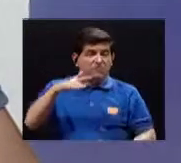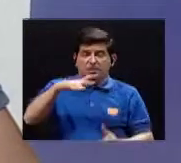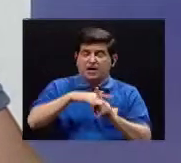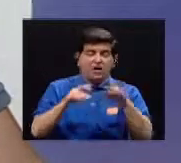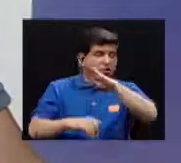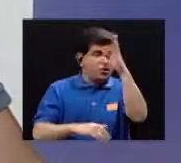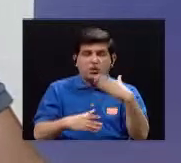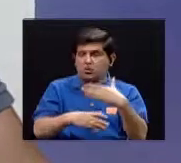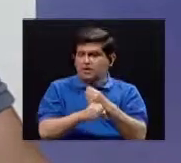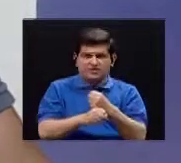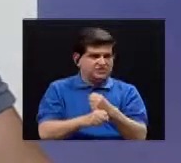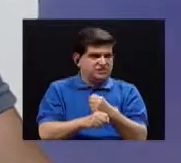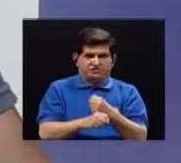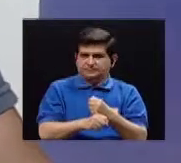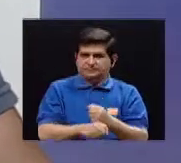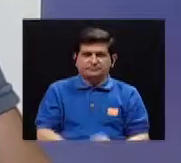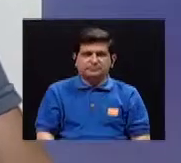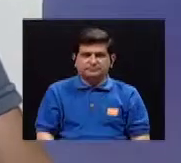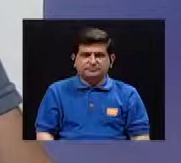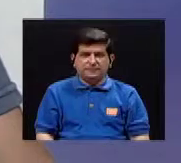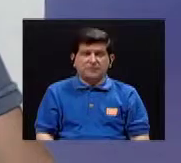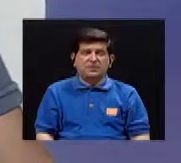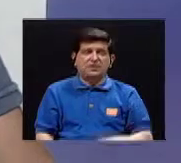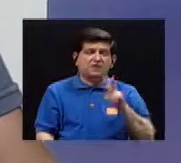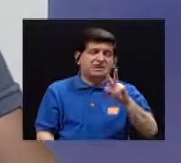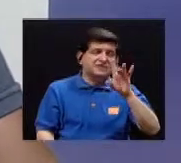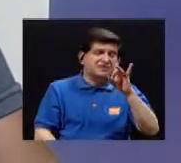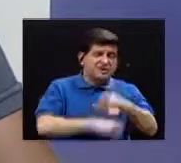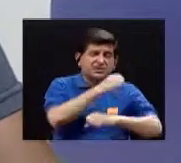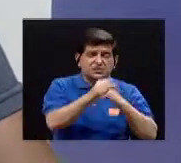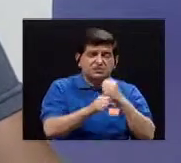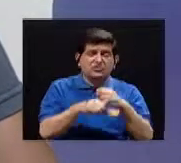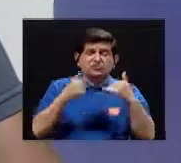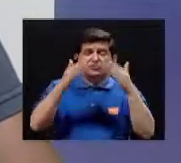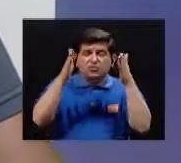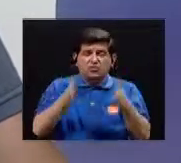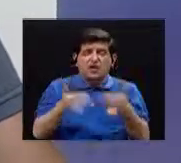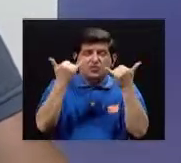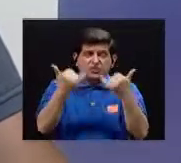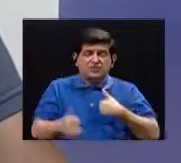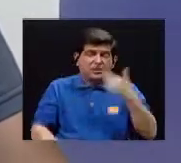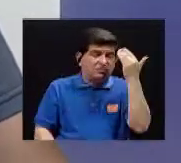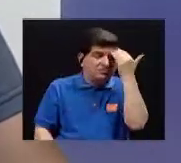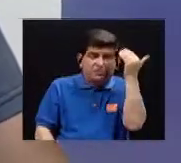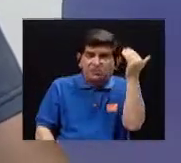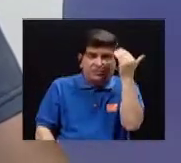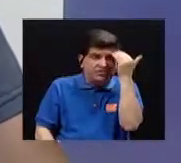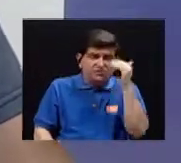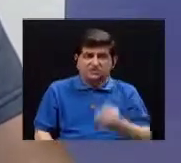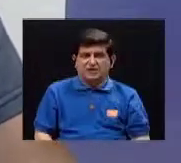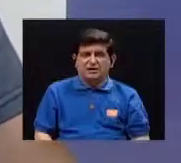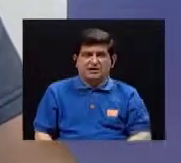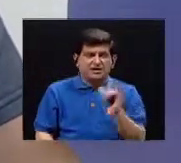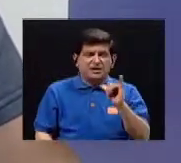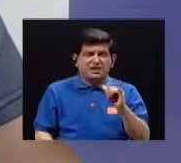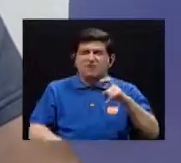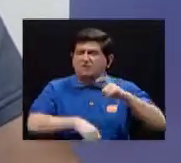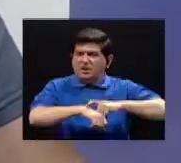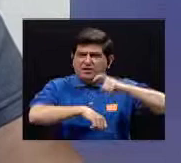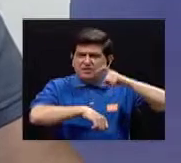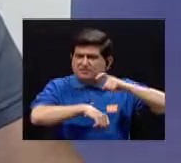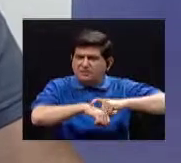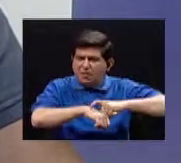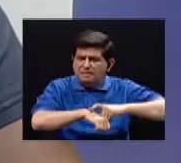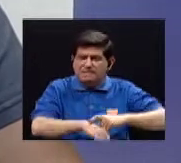no sale ahora no se va a hacer nunca porque ya van a ser 28 años ya los jugadores tal vez no saben qué tan que también siento que